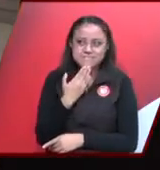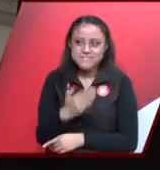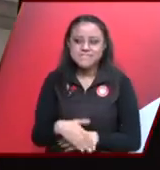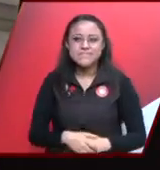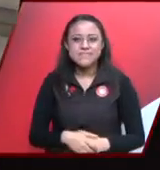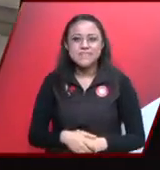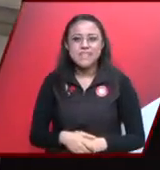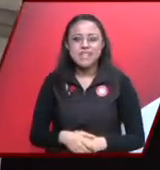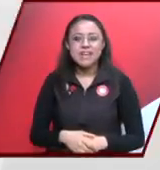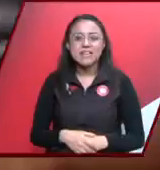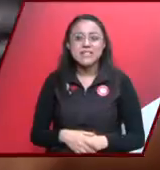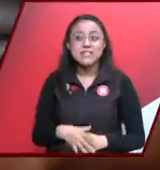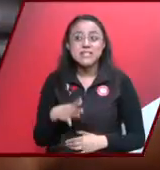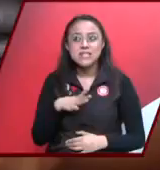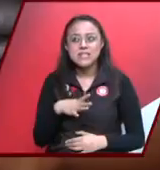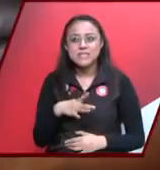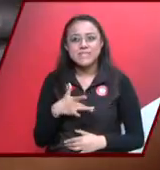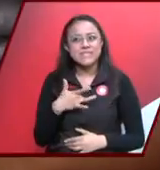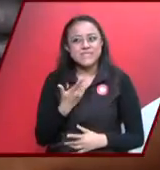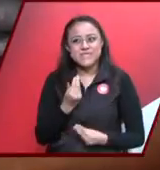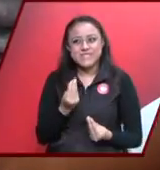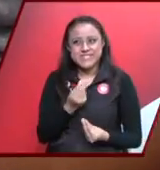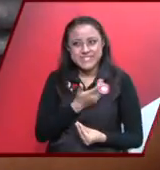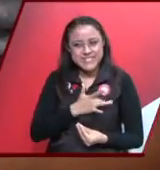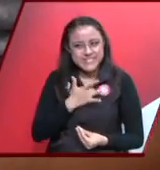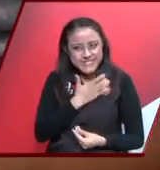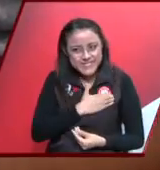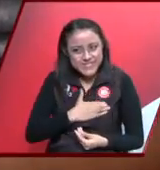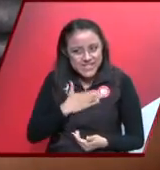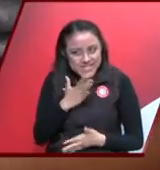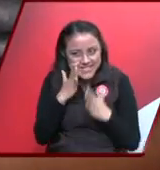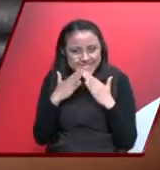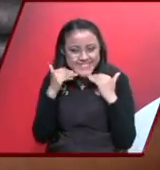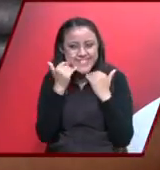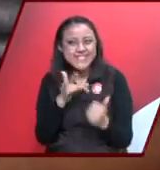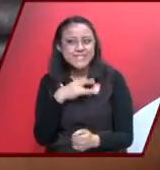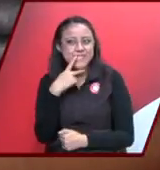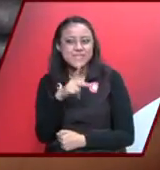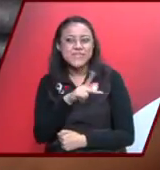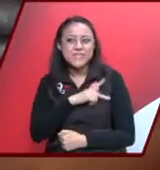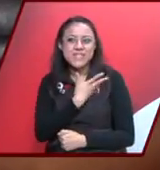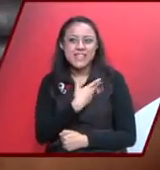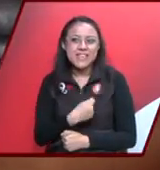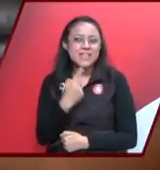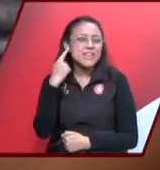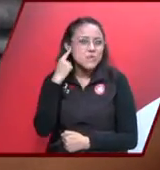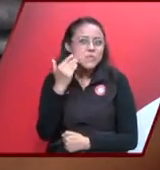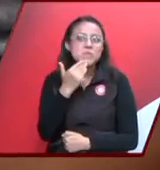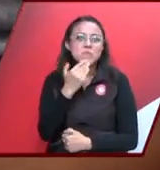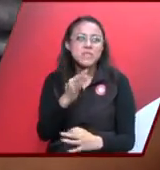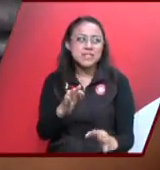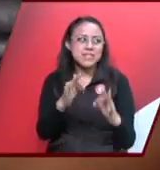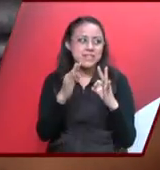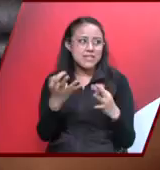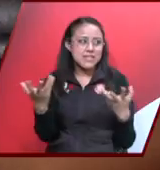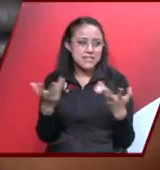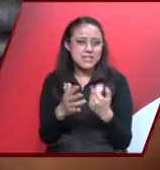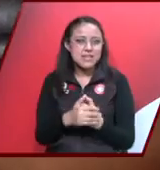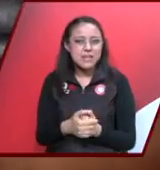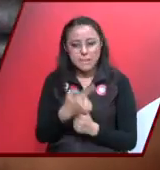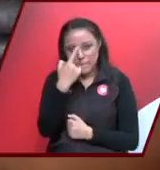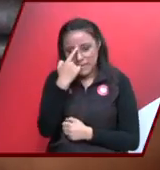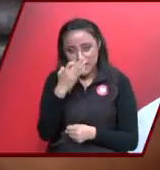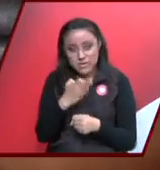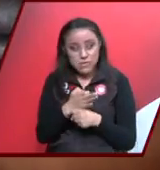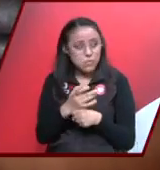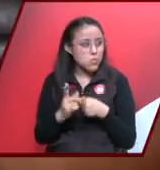perdón, me dio mucha alegría. Mucha alegría saber que mi hija ya va a escuchar, que ya no voy a tener